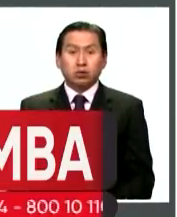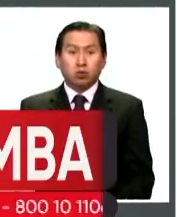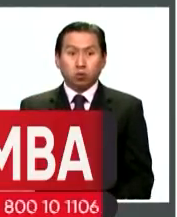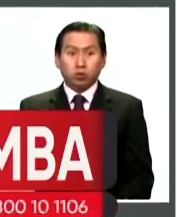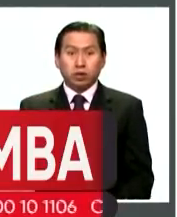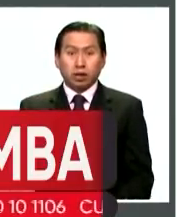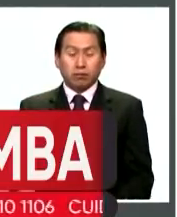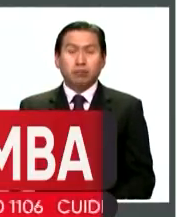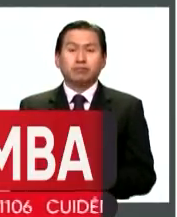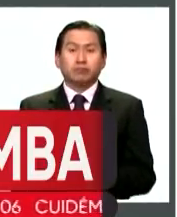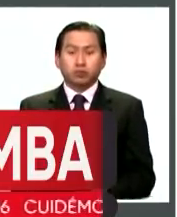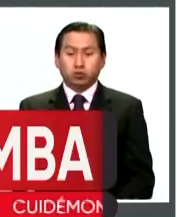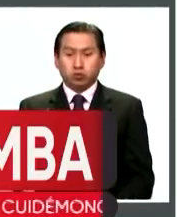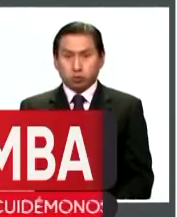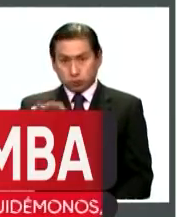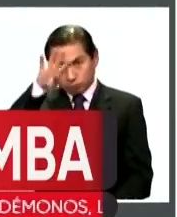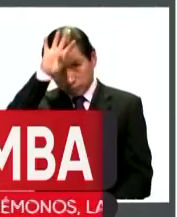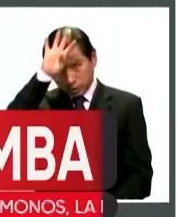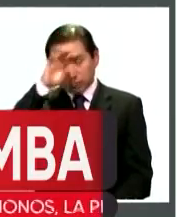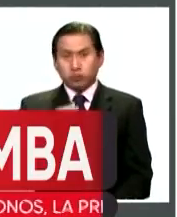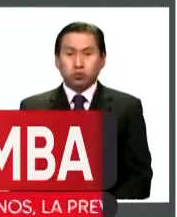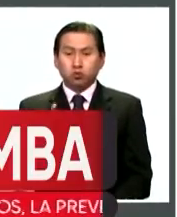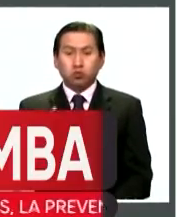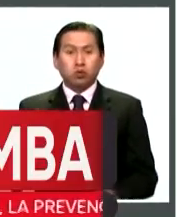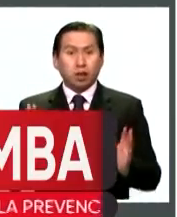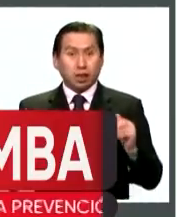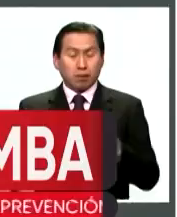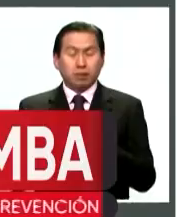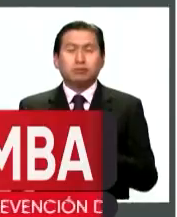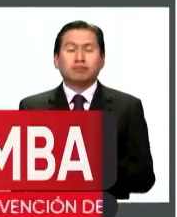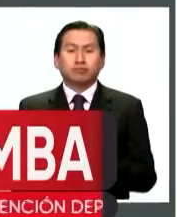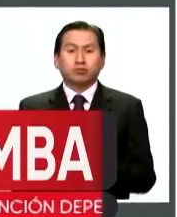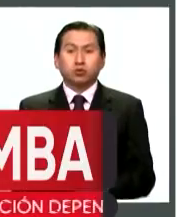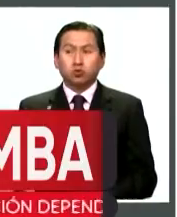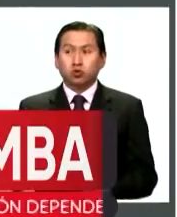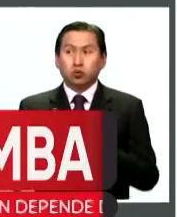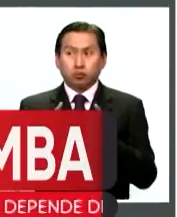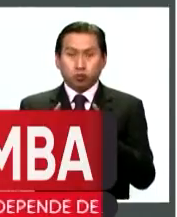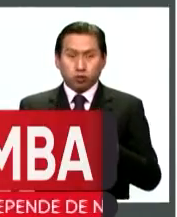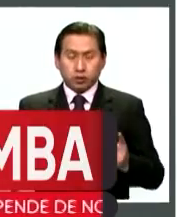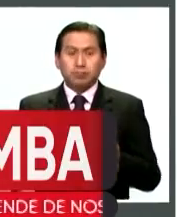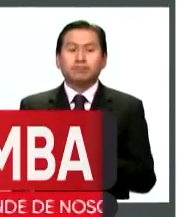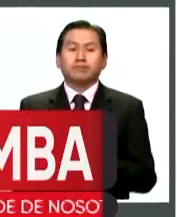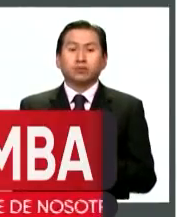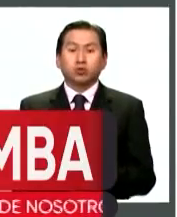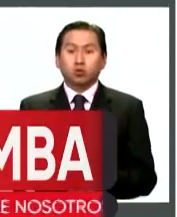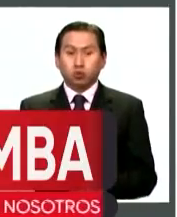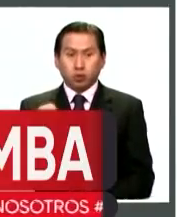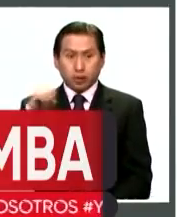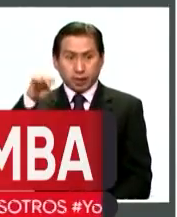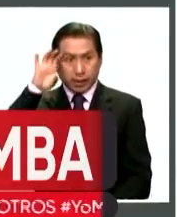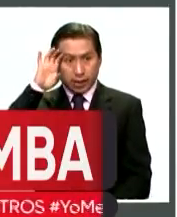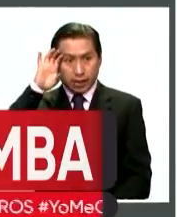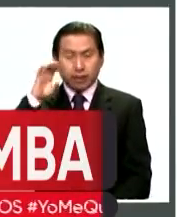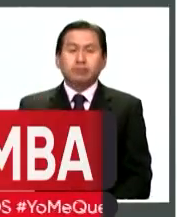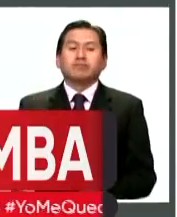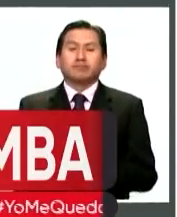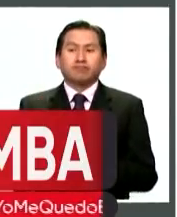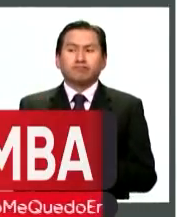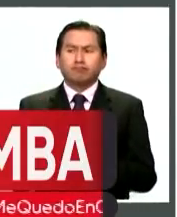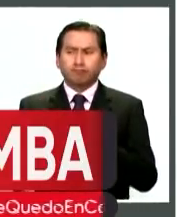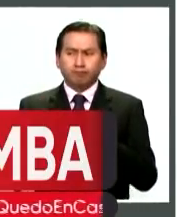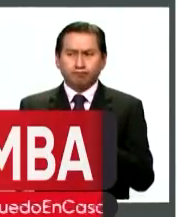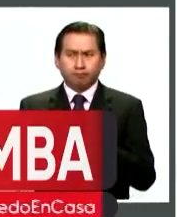Cochabamba, 2 Beni, 1 La Paz, 1 Potosí y 1 Tarija, haciendo